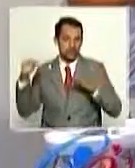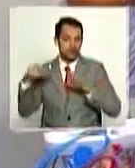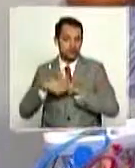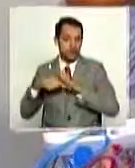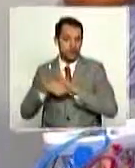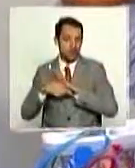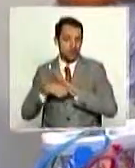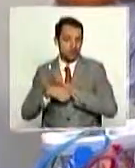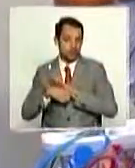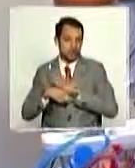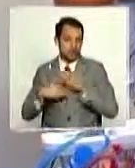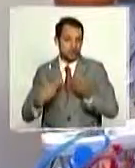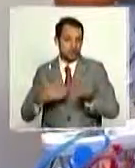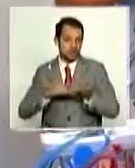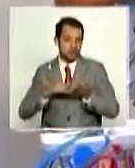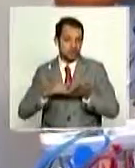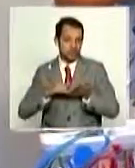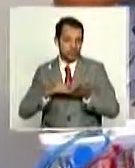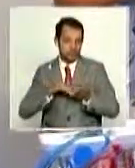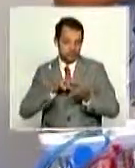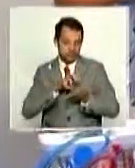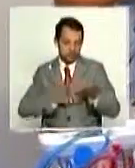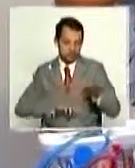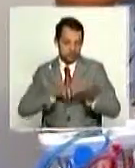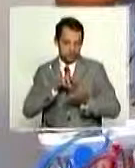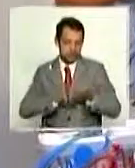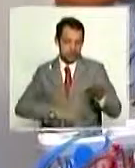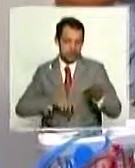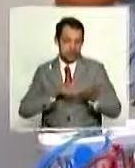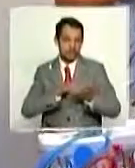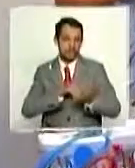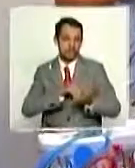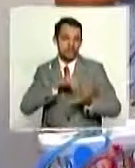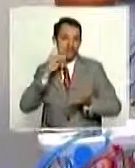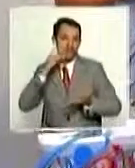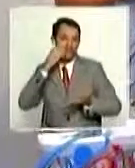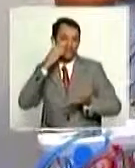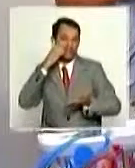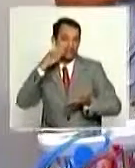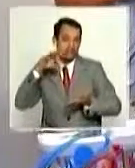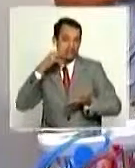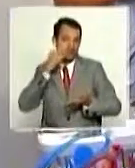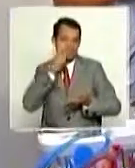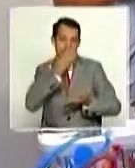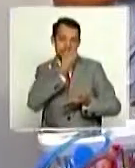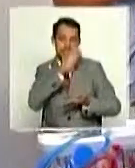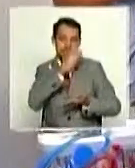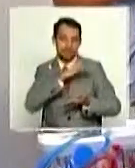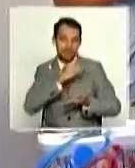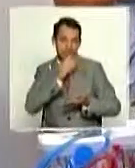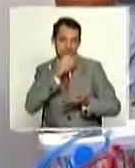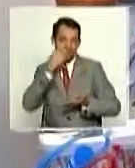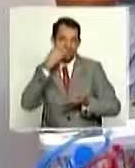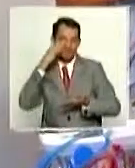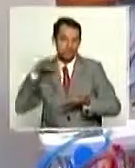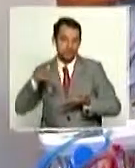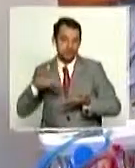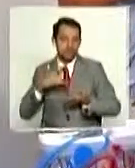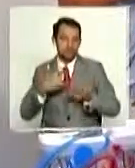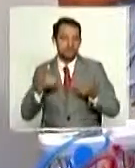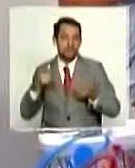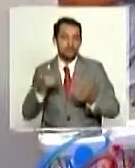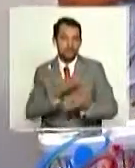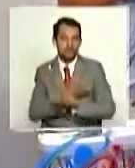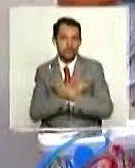inferior cuando te extrajeron todas esas muelitas, y el estado periodontal o el estado del hueso de